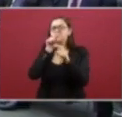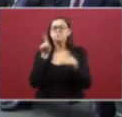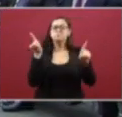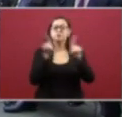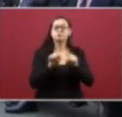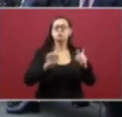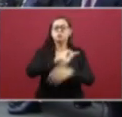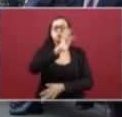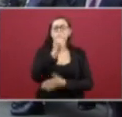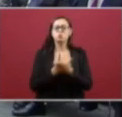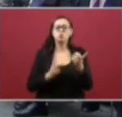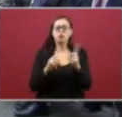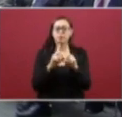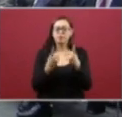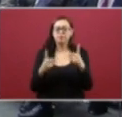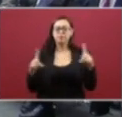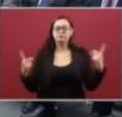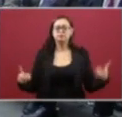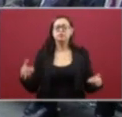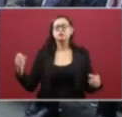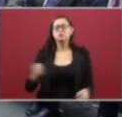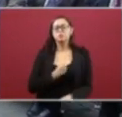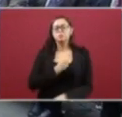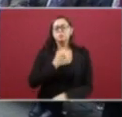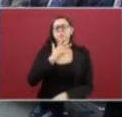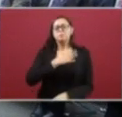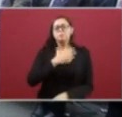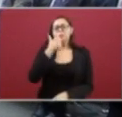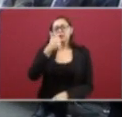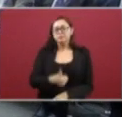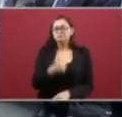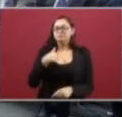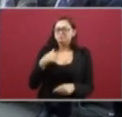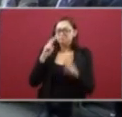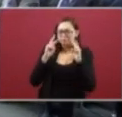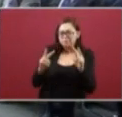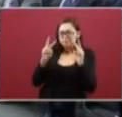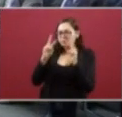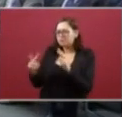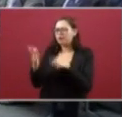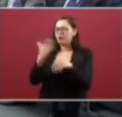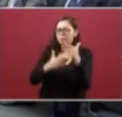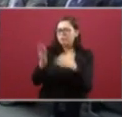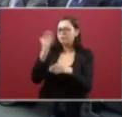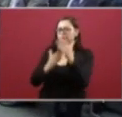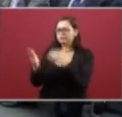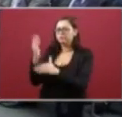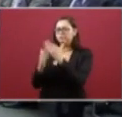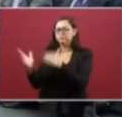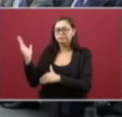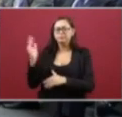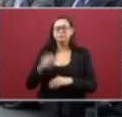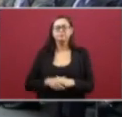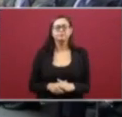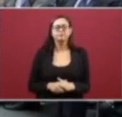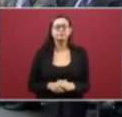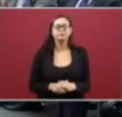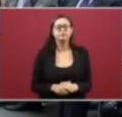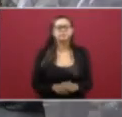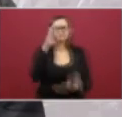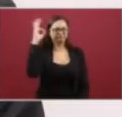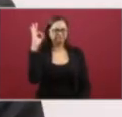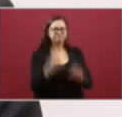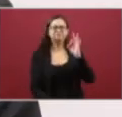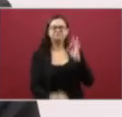alternancia disruptiva que prometía un cambio de régimen, acabar con la corrupción, acababa con 71 años del